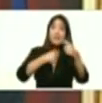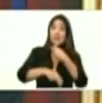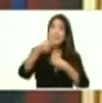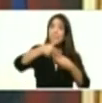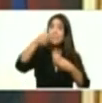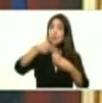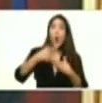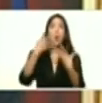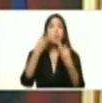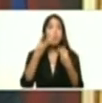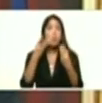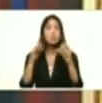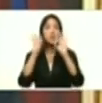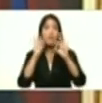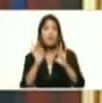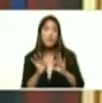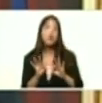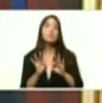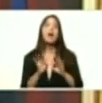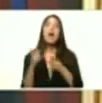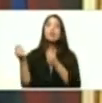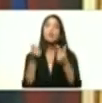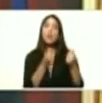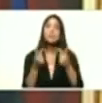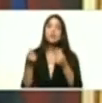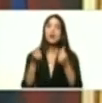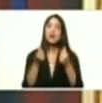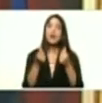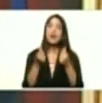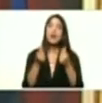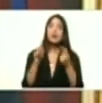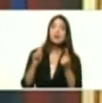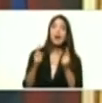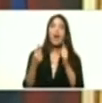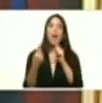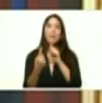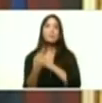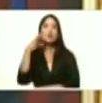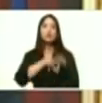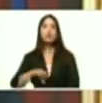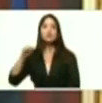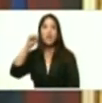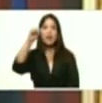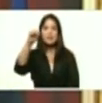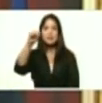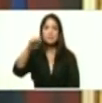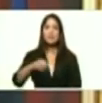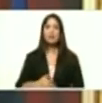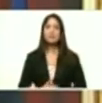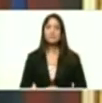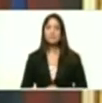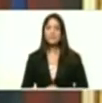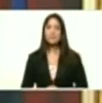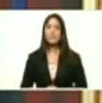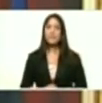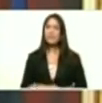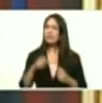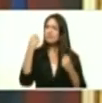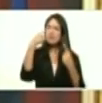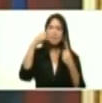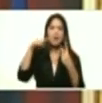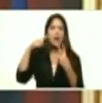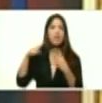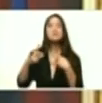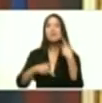fórmulas tempranas de transición hacia una economía capital, perdón, socialista. Hacia una economía de carácter diversa,